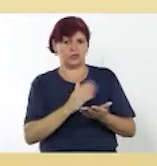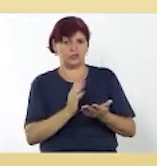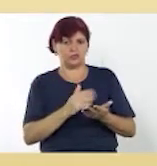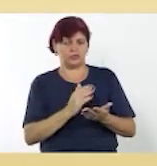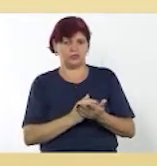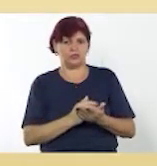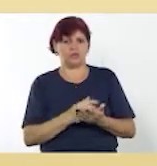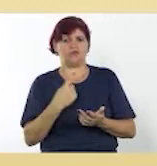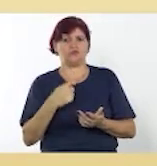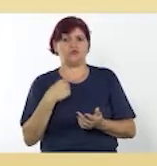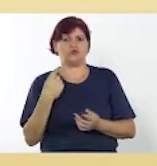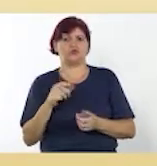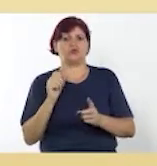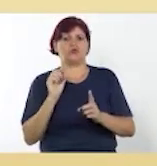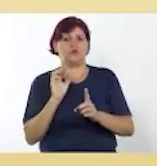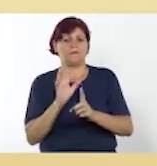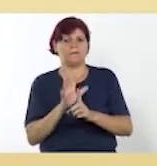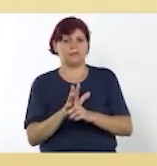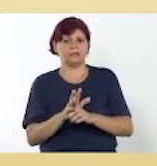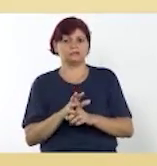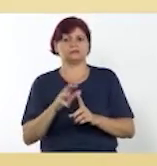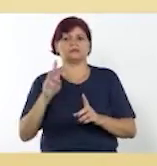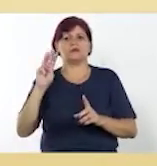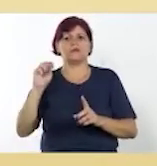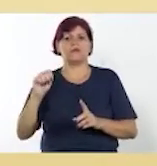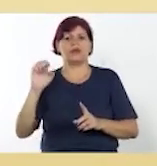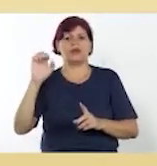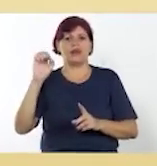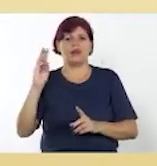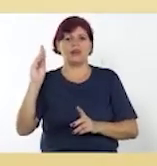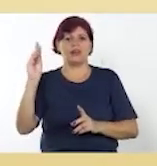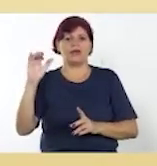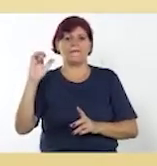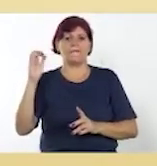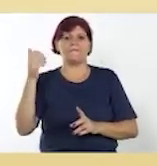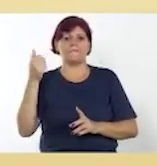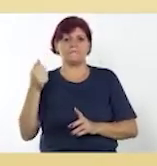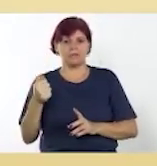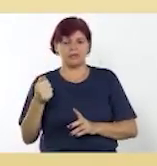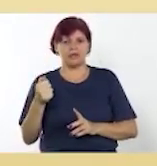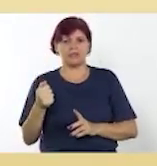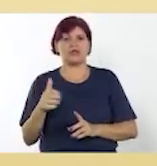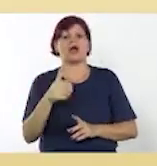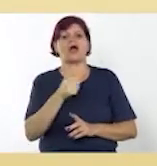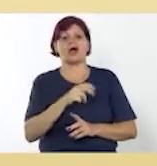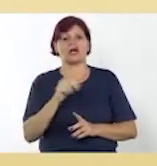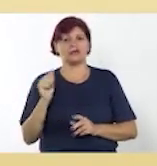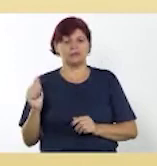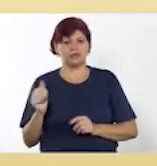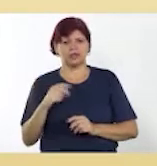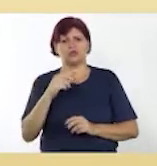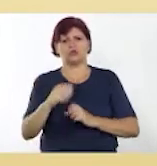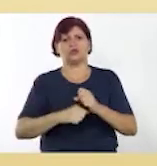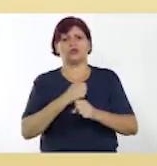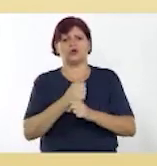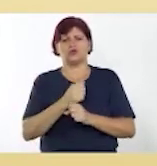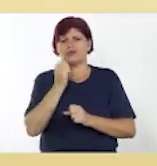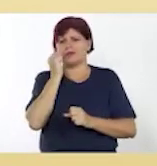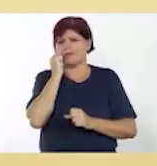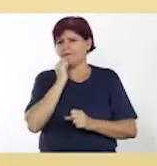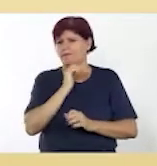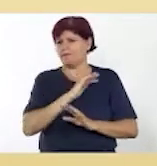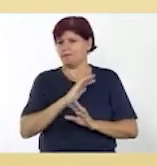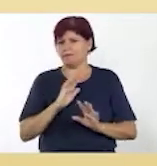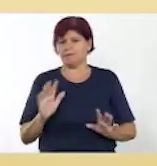comenzamos por el tema de la media aritmética, que es uno de los que más ustedes usan en la vida.